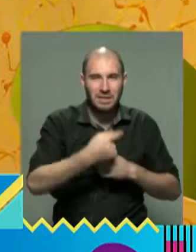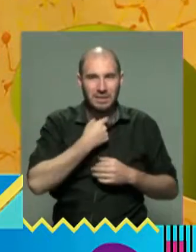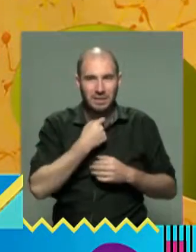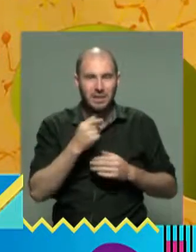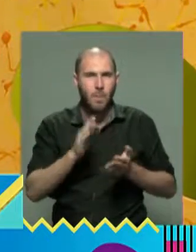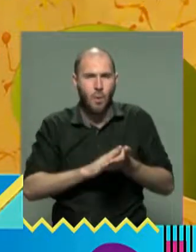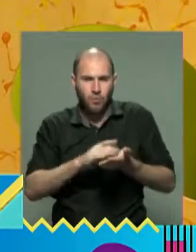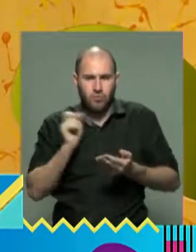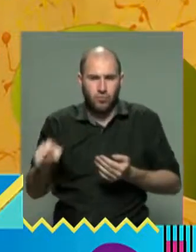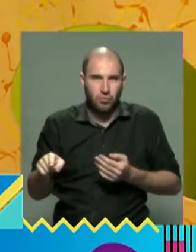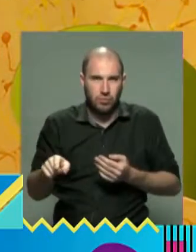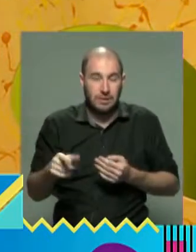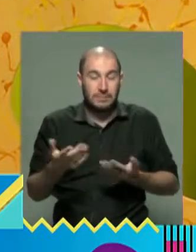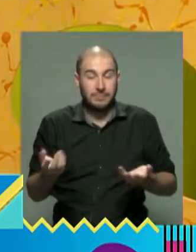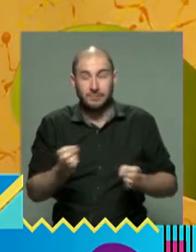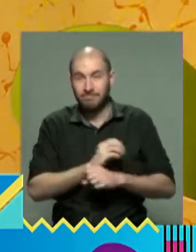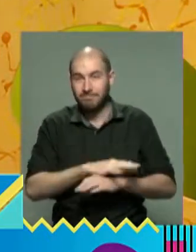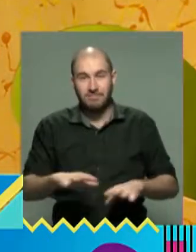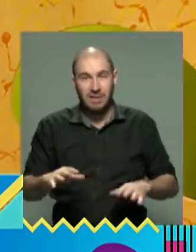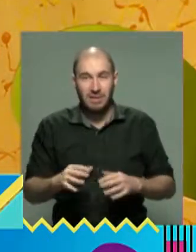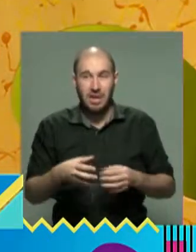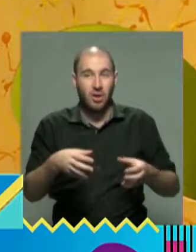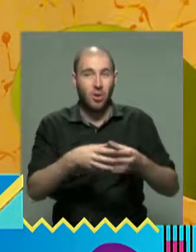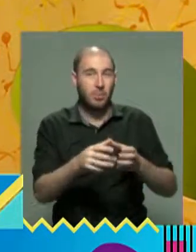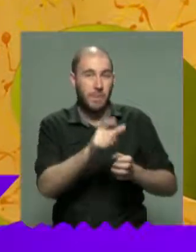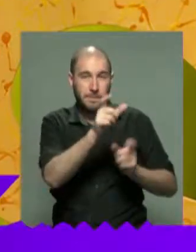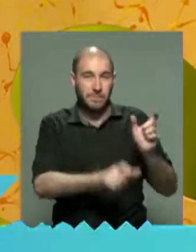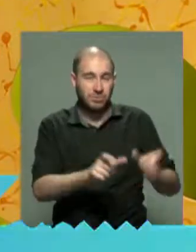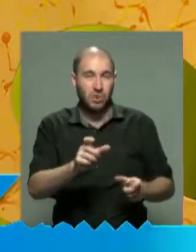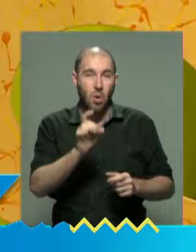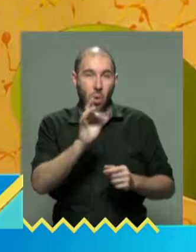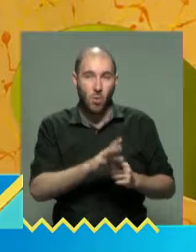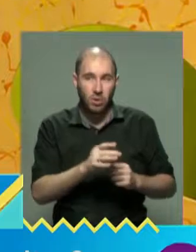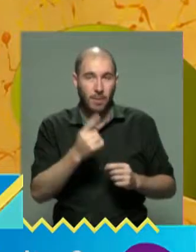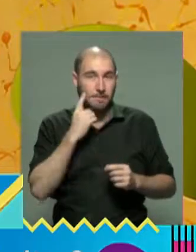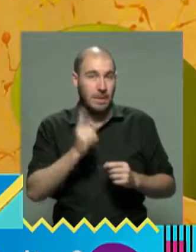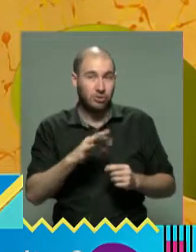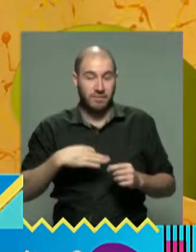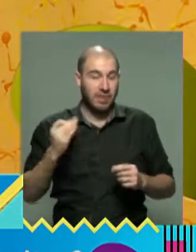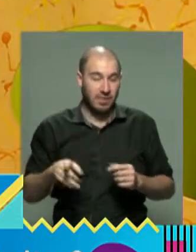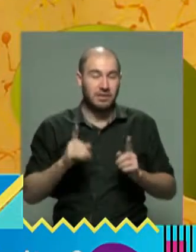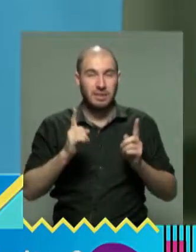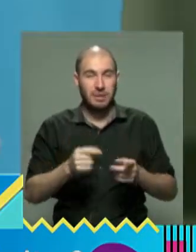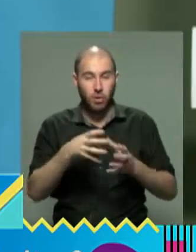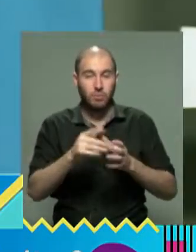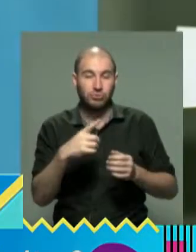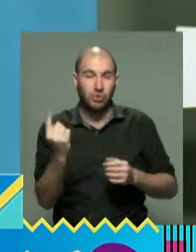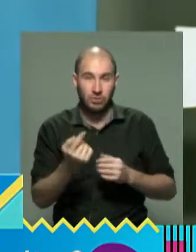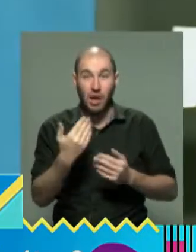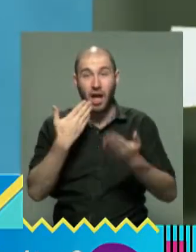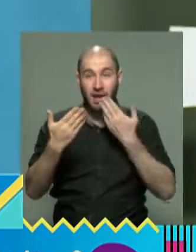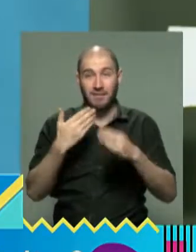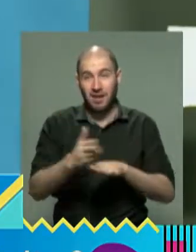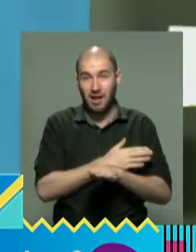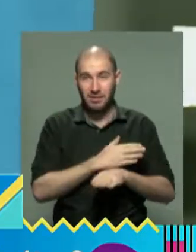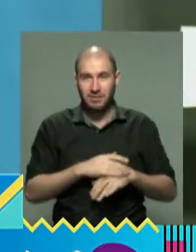ponerse a prueba. Lo malo es que lo hizo con un grupo de gente que no solamente pone en riesgo su vida, Claro. sino la de todos nosotros. Bueno, un poco también. lo que hablábamos Claro.